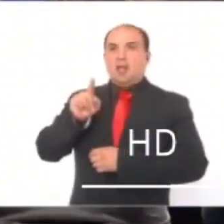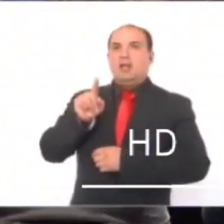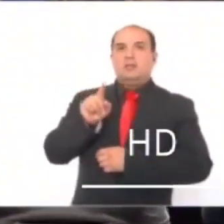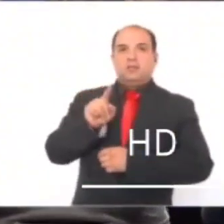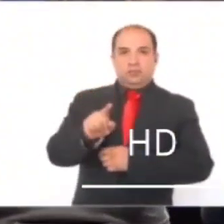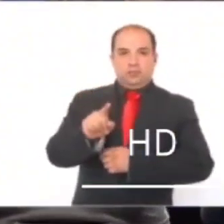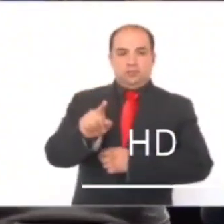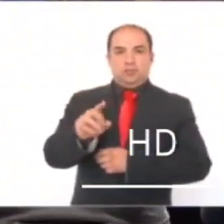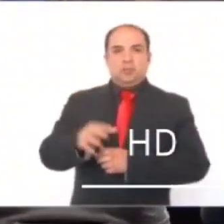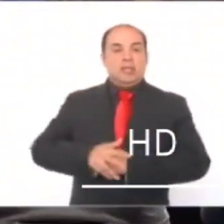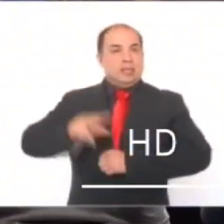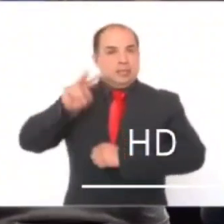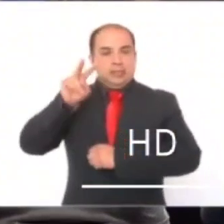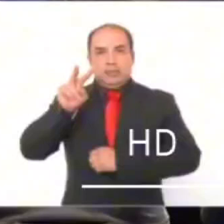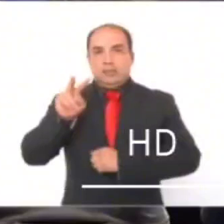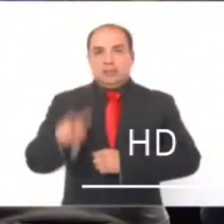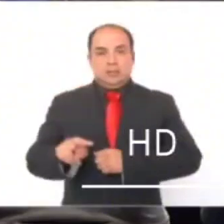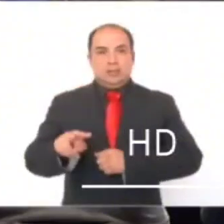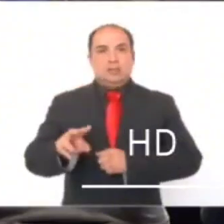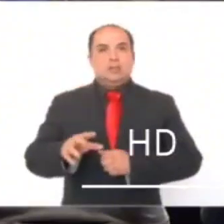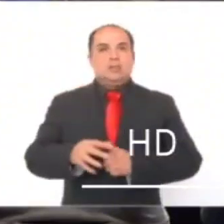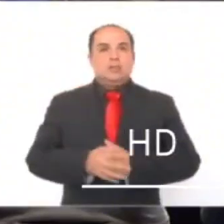Eres, de verdad,